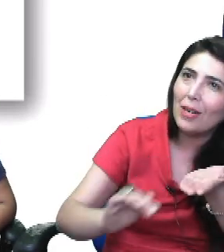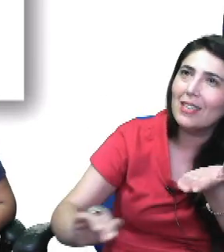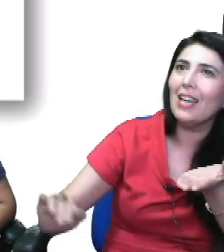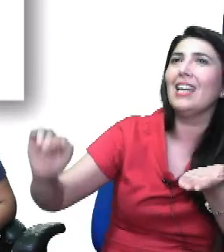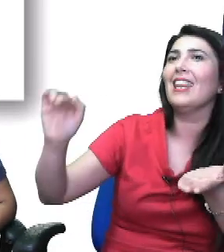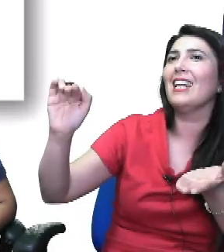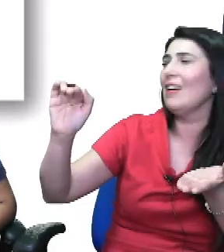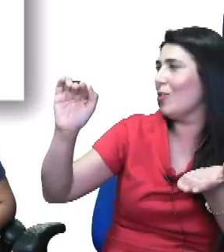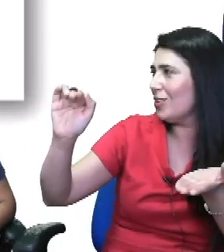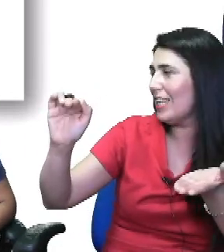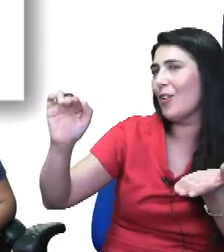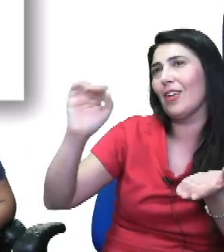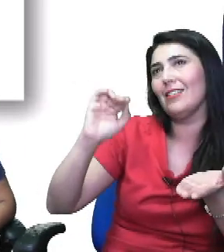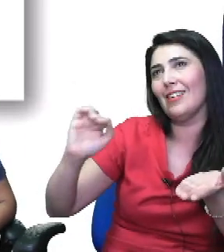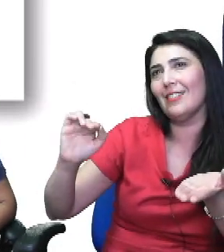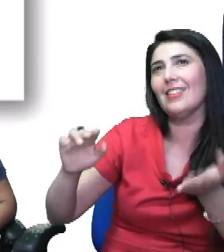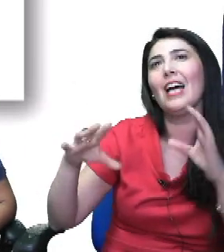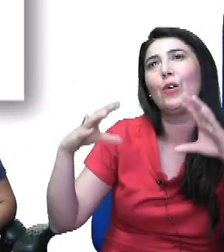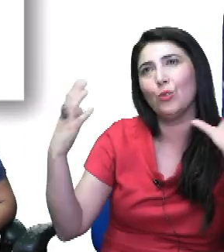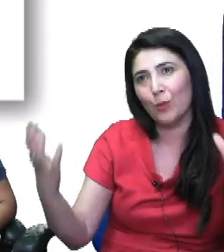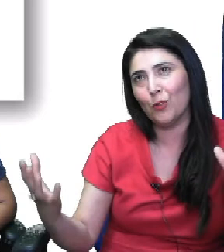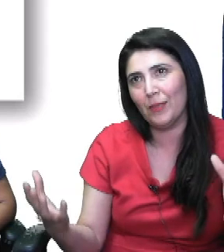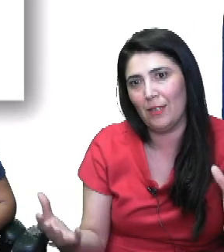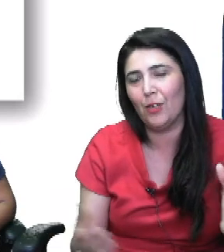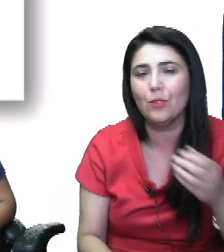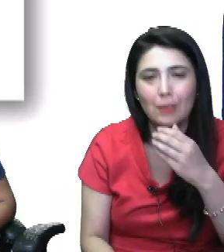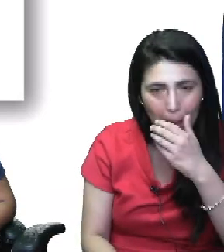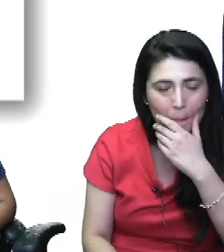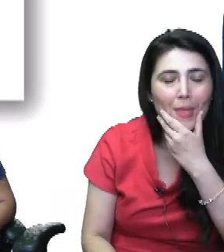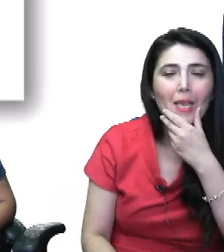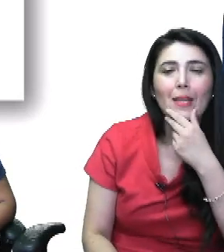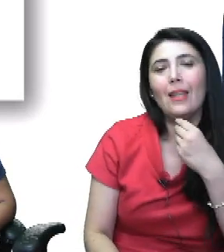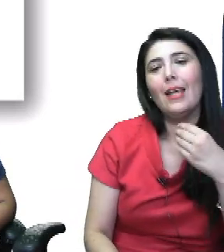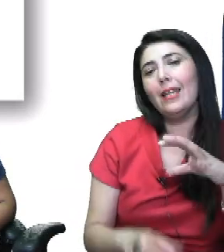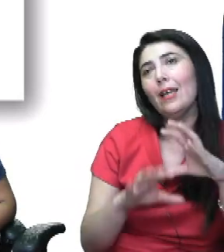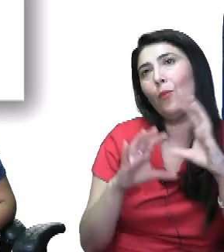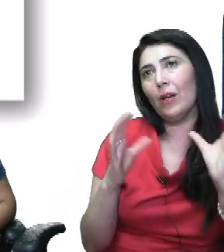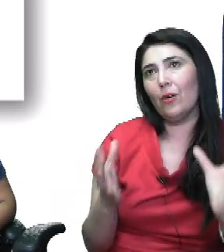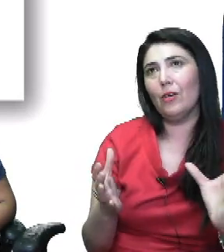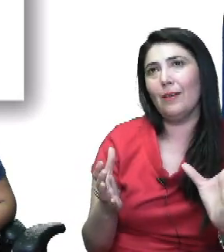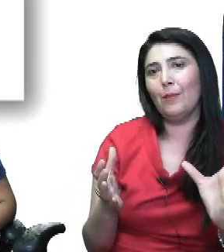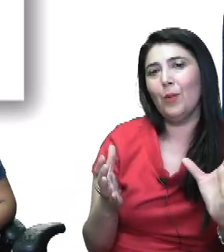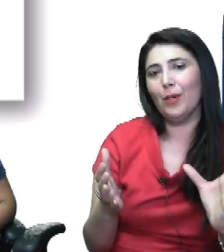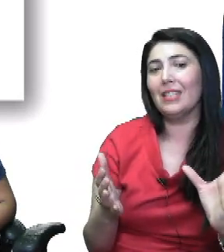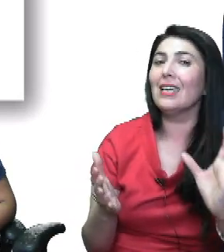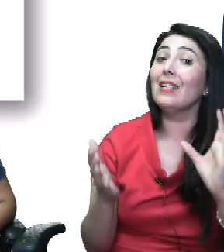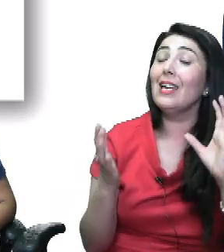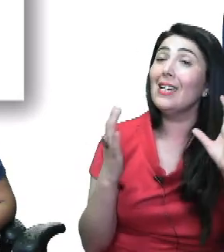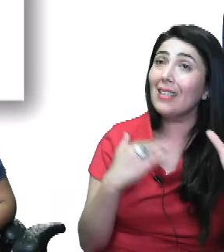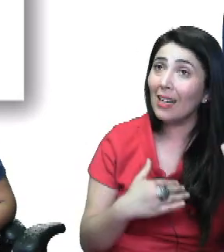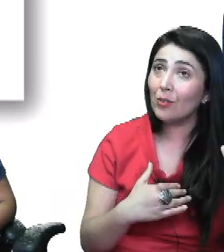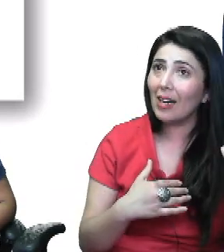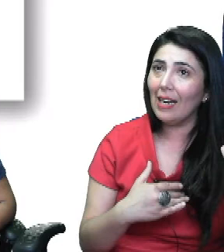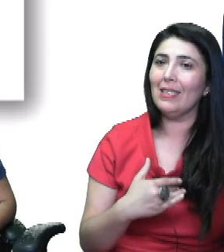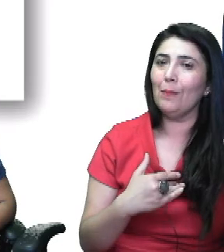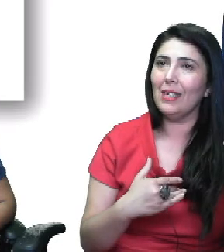nos plantea el EDAN, evaluación de daño y análisis de necesidades, un instrumento específico, ¿sí? Desde ahí tiene un valor muy importante.